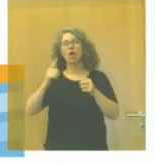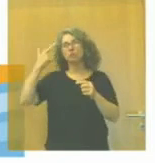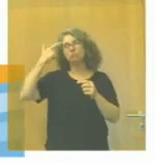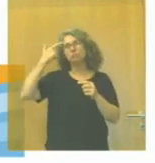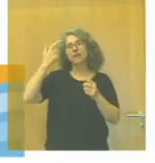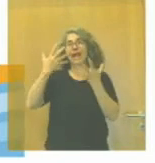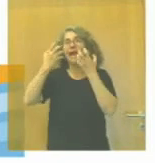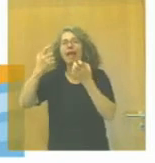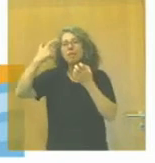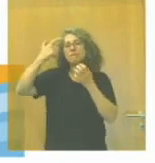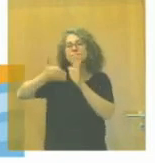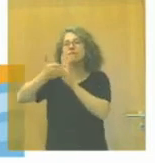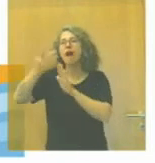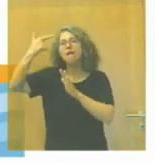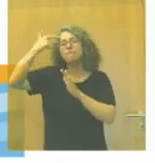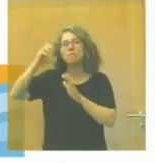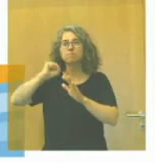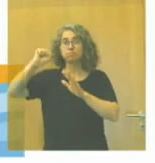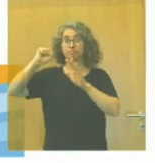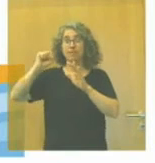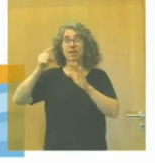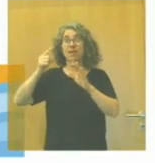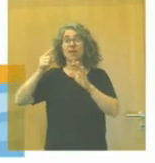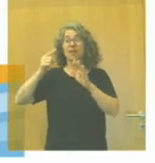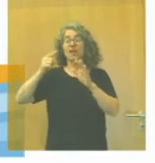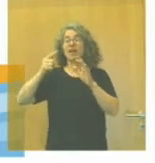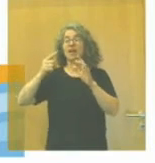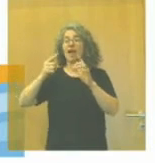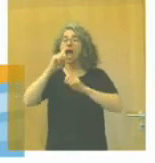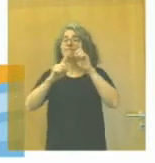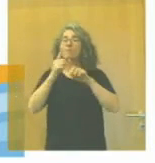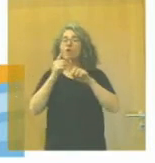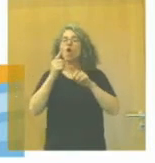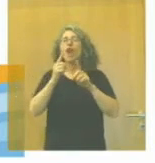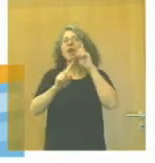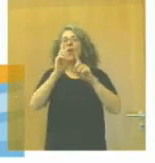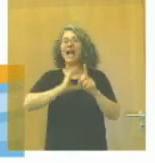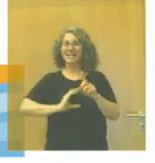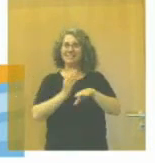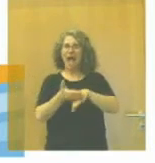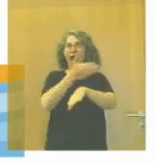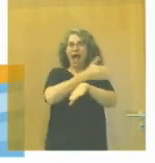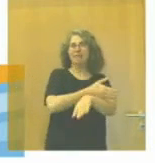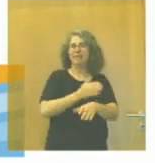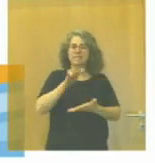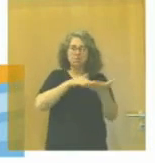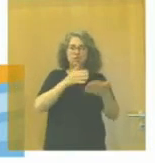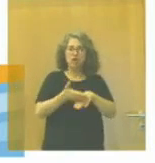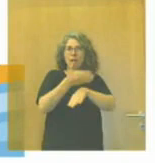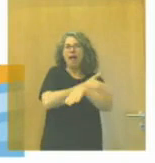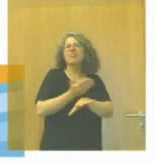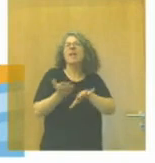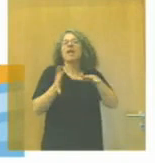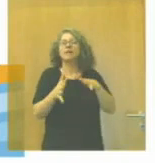de autoeliminación, hablamos de factores predisponentes para esto. Uno tiene que ver con